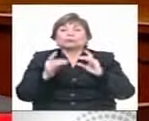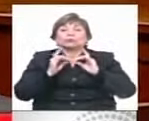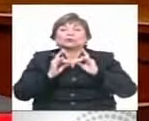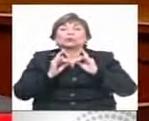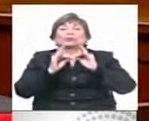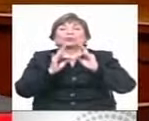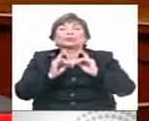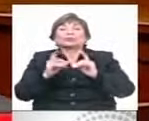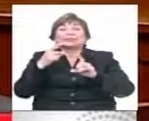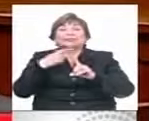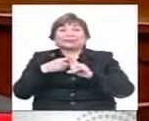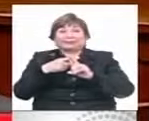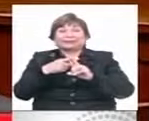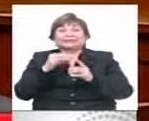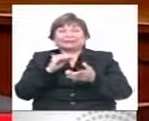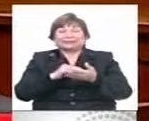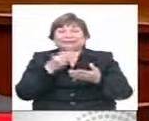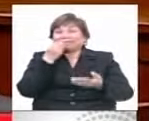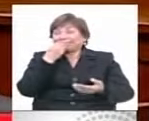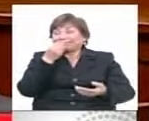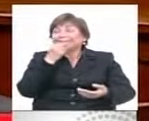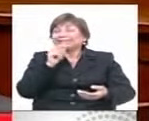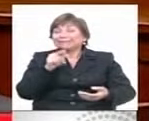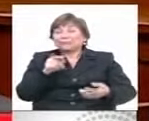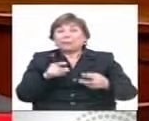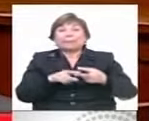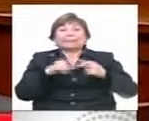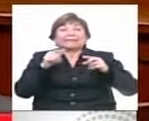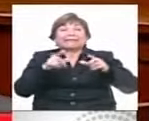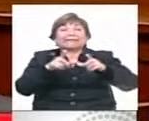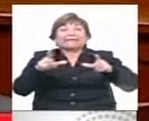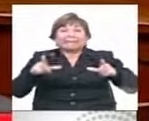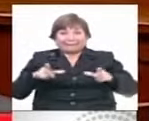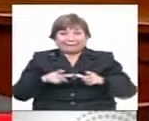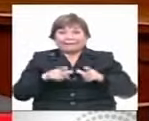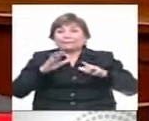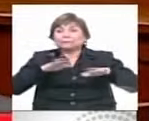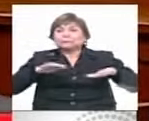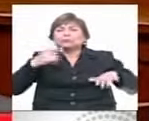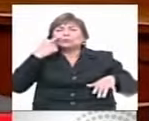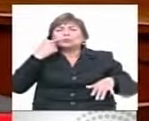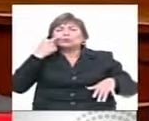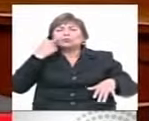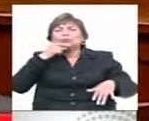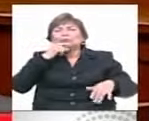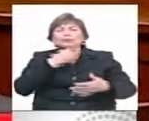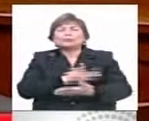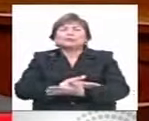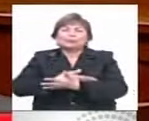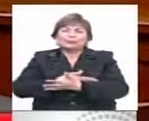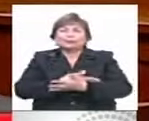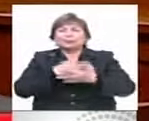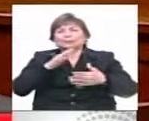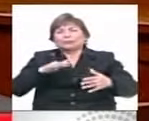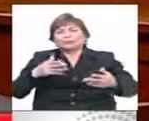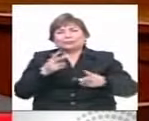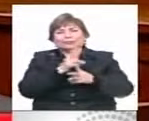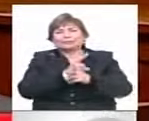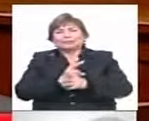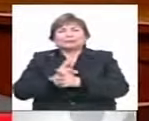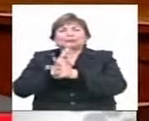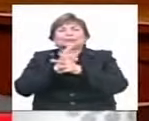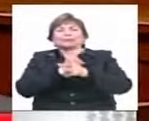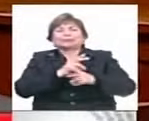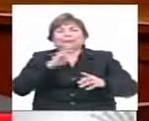que incorporará la adquisición de alimentos de este origen para niñas, niños del servicio de cuidado